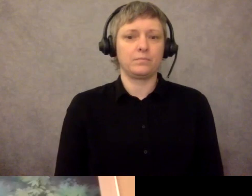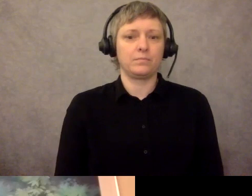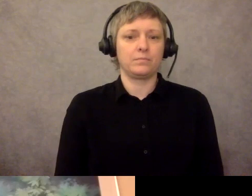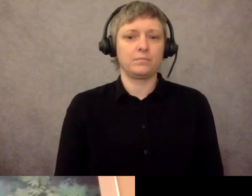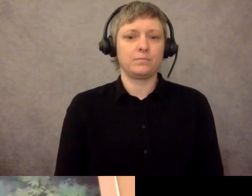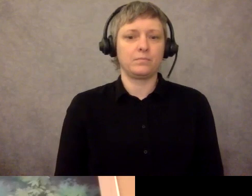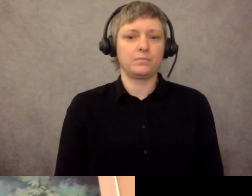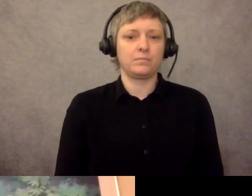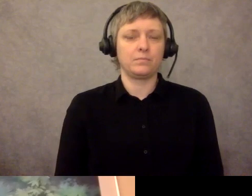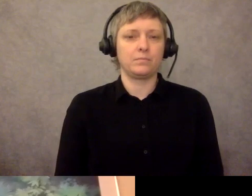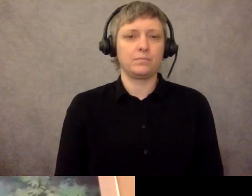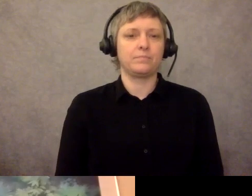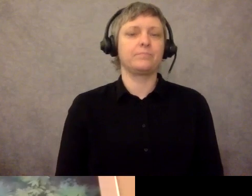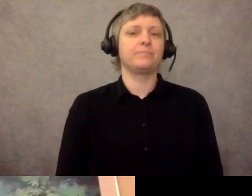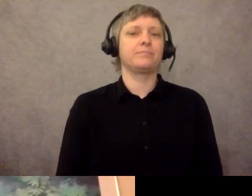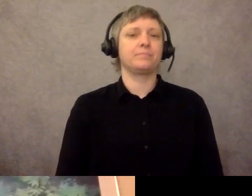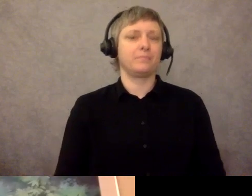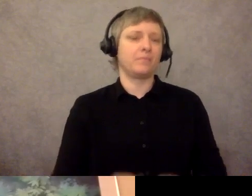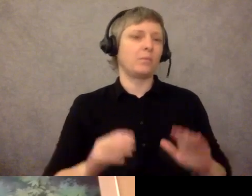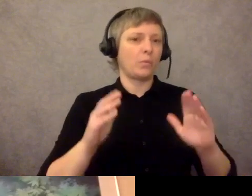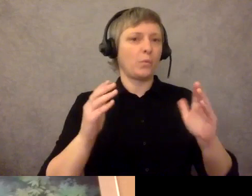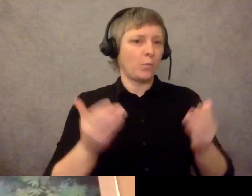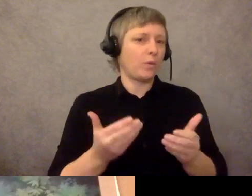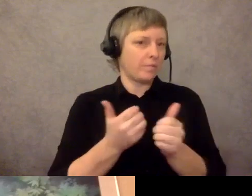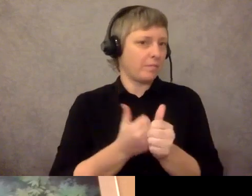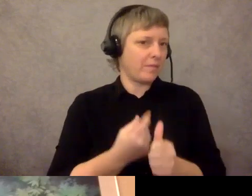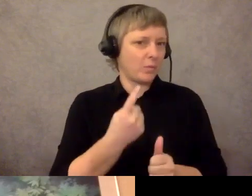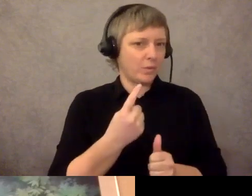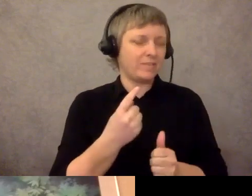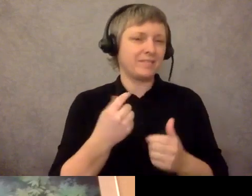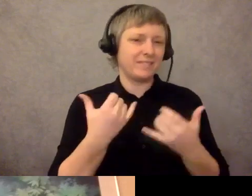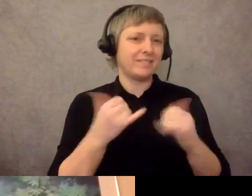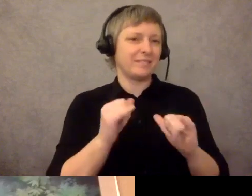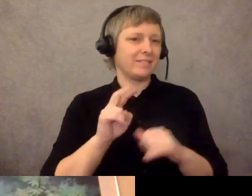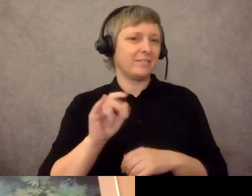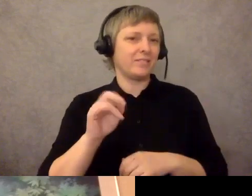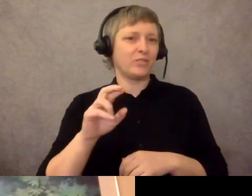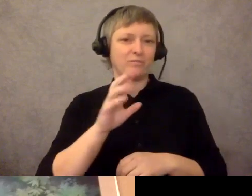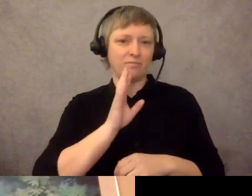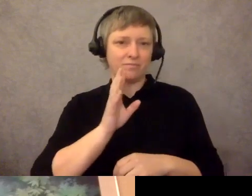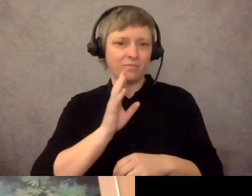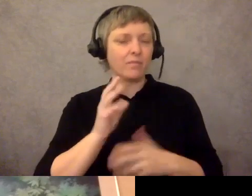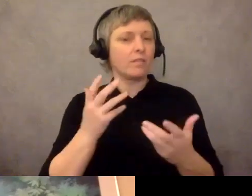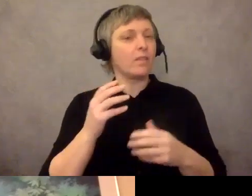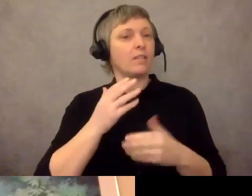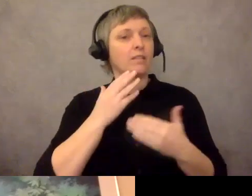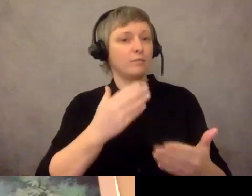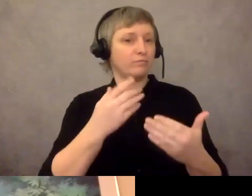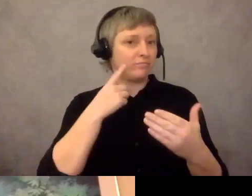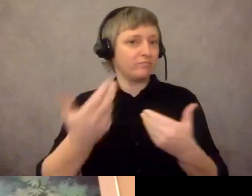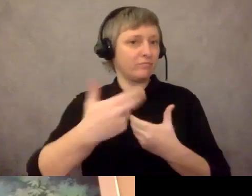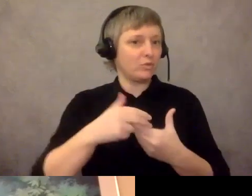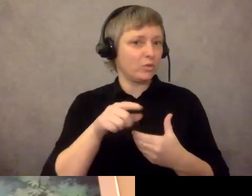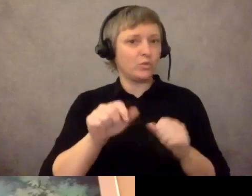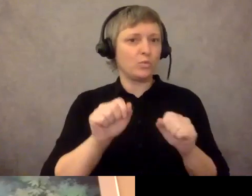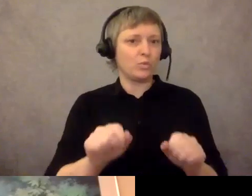welcome everyone. English and Spanish will be available for this meeting. If you are joining us through a desktop or laptop computer, please click the globe icon